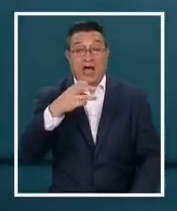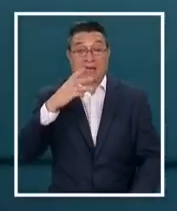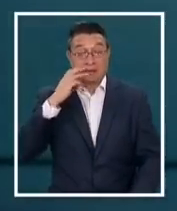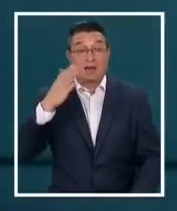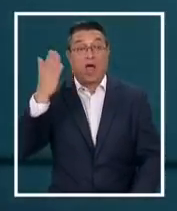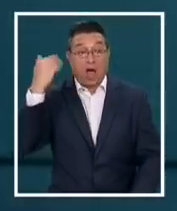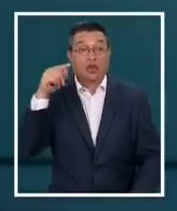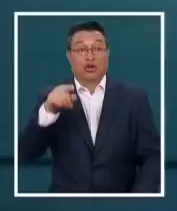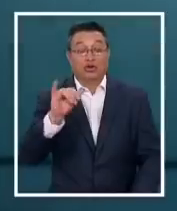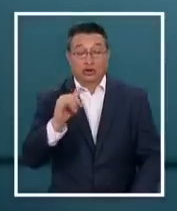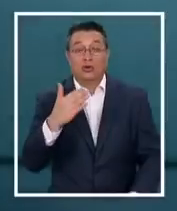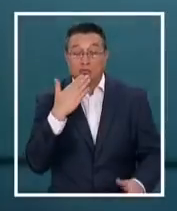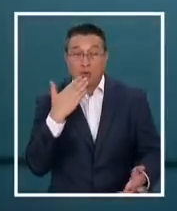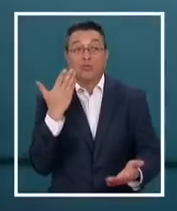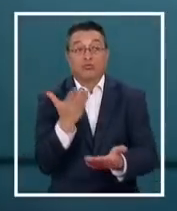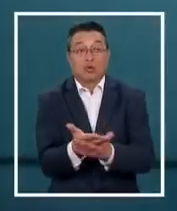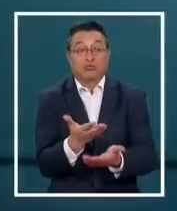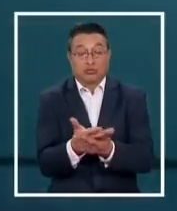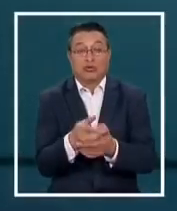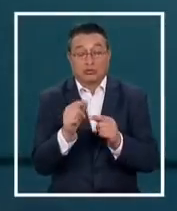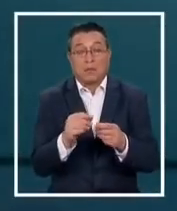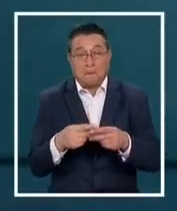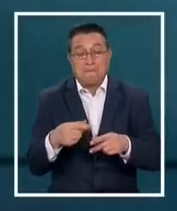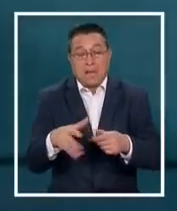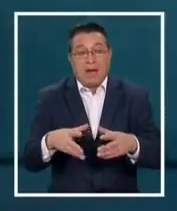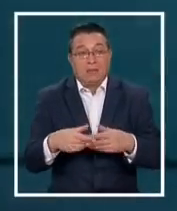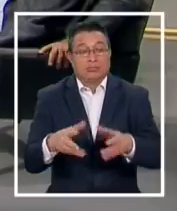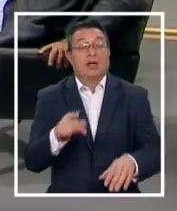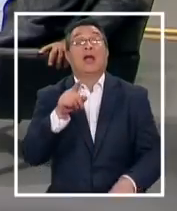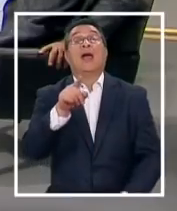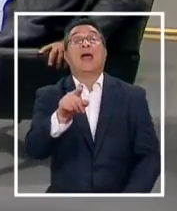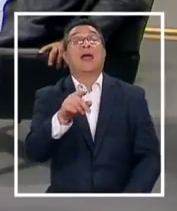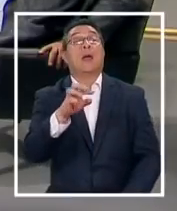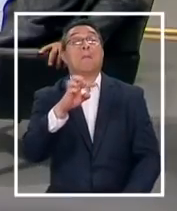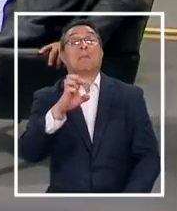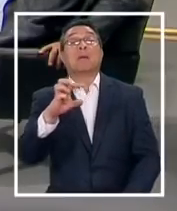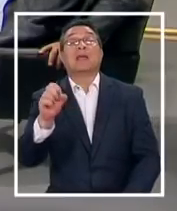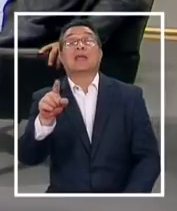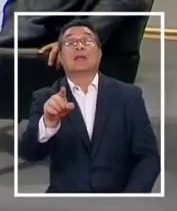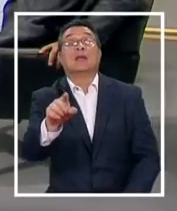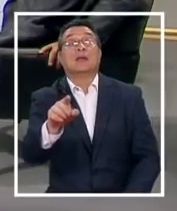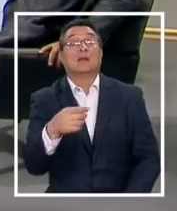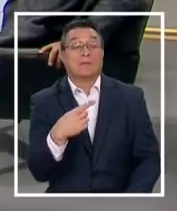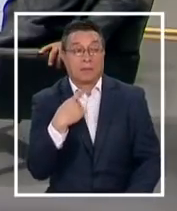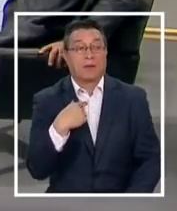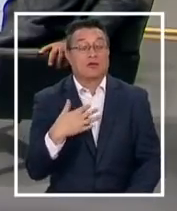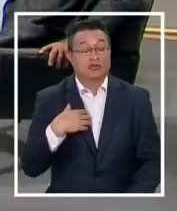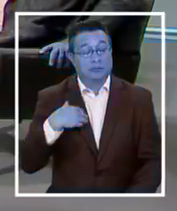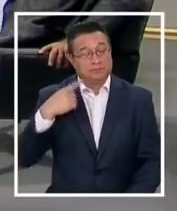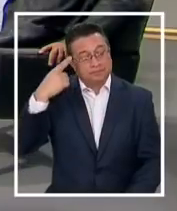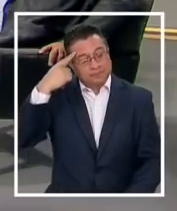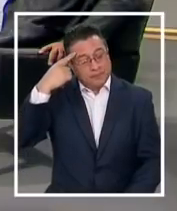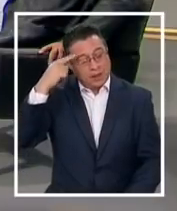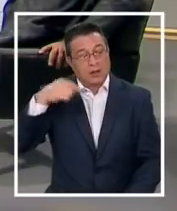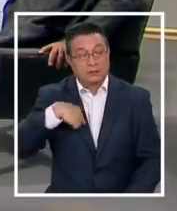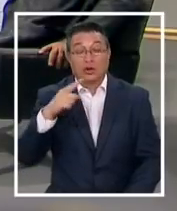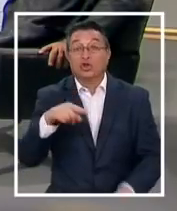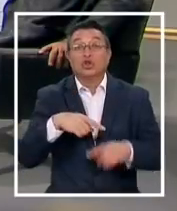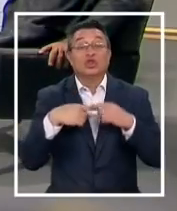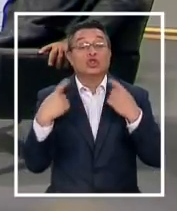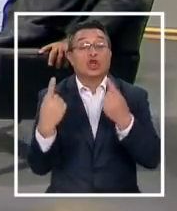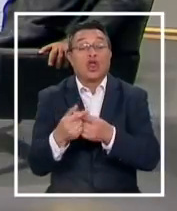pasado? Y efectivamente propuso las extensiones para poder ir más fondos. Don Pepe, yo soy de la idea, Matías, de que todo lo que se ha hecho